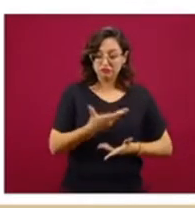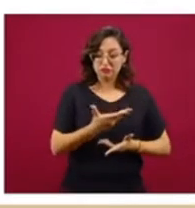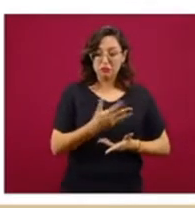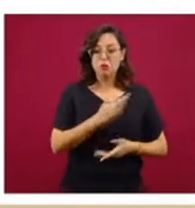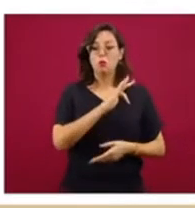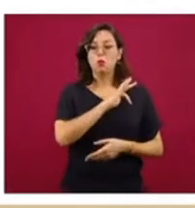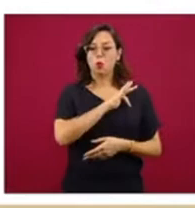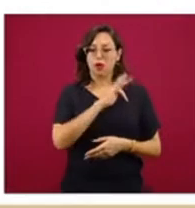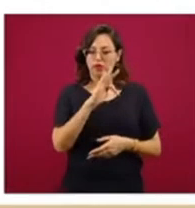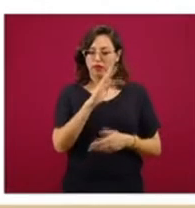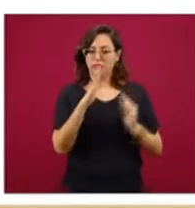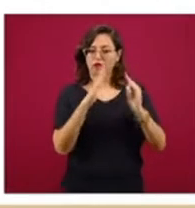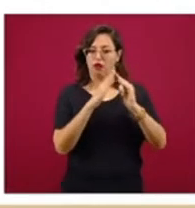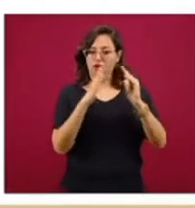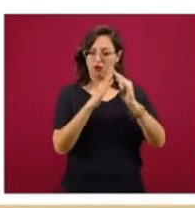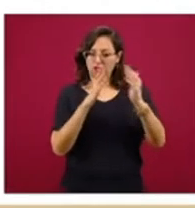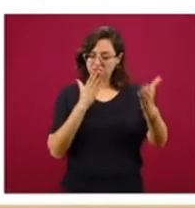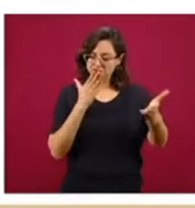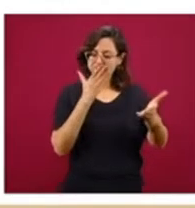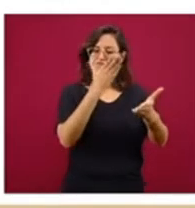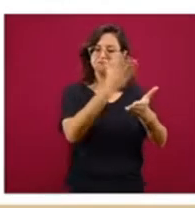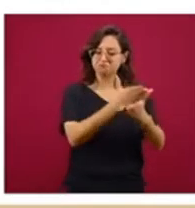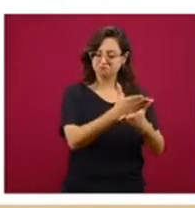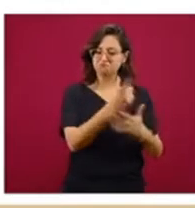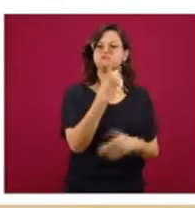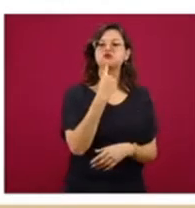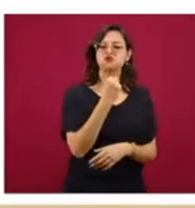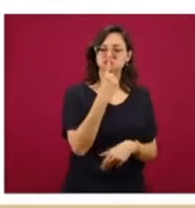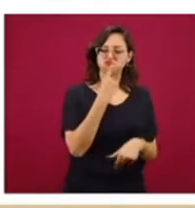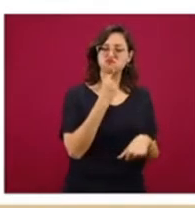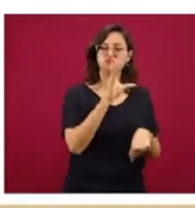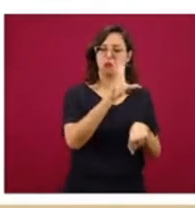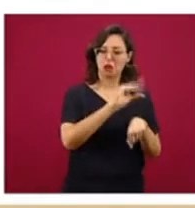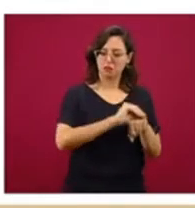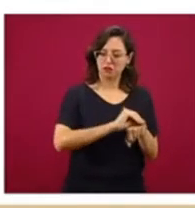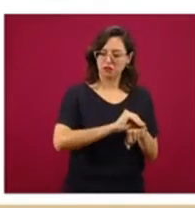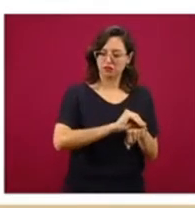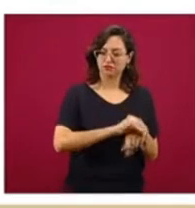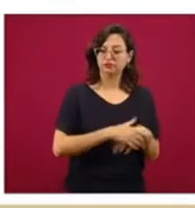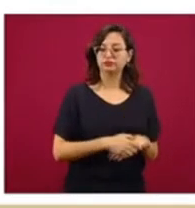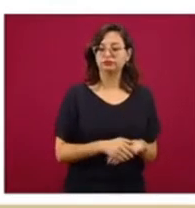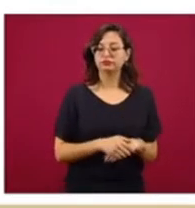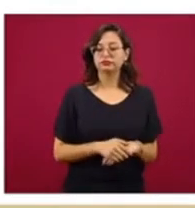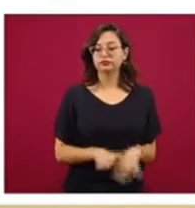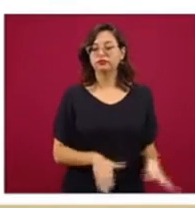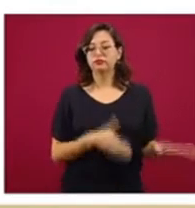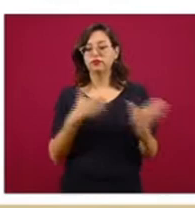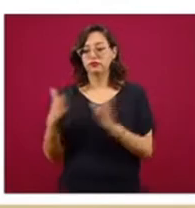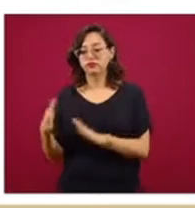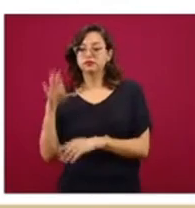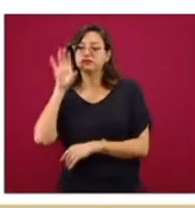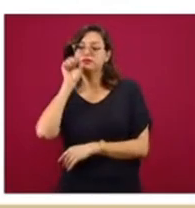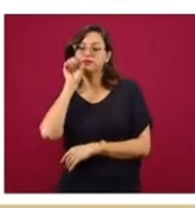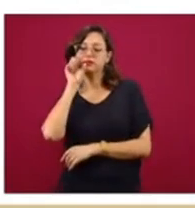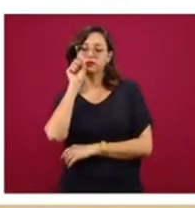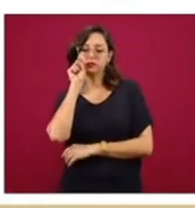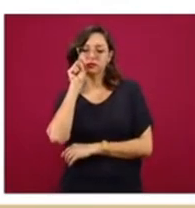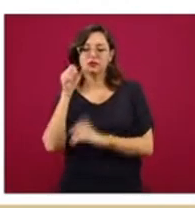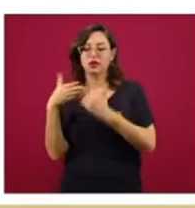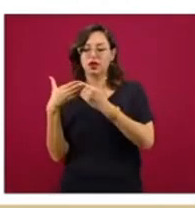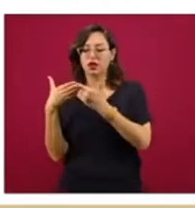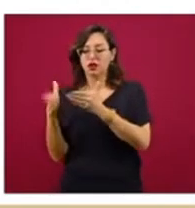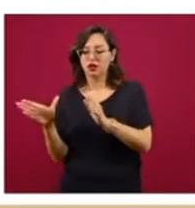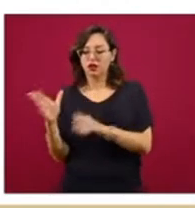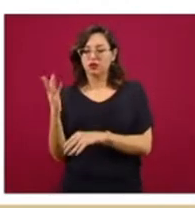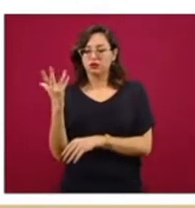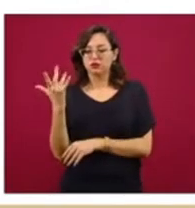pueden dar a domicilio, se den a domicilio en semáforo rojo, se pueden abrir igual 50% cuando